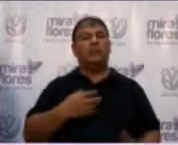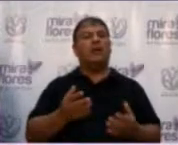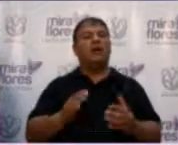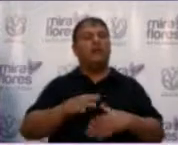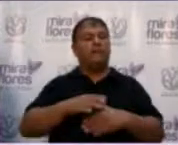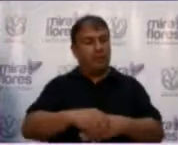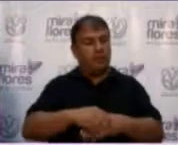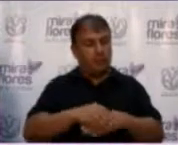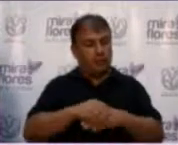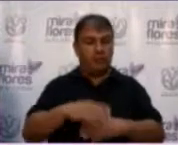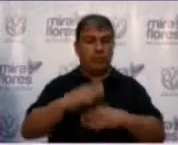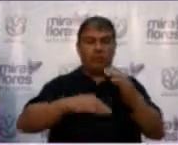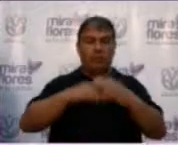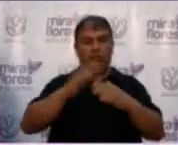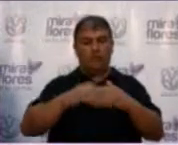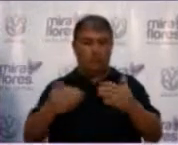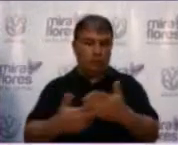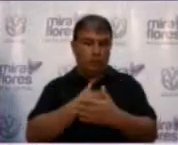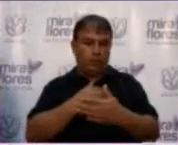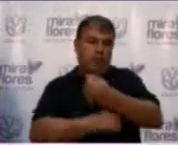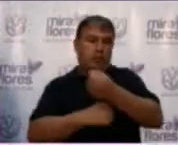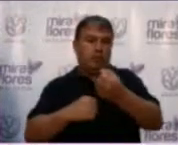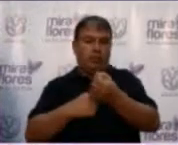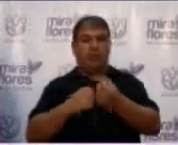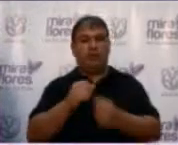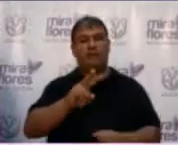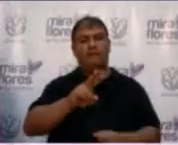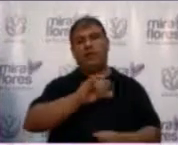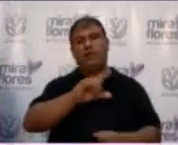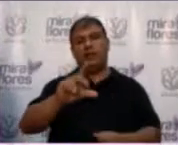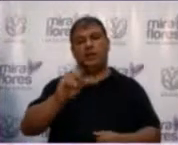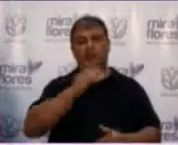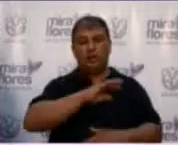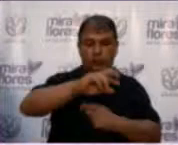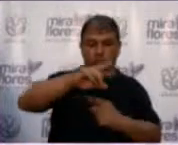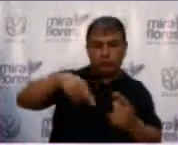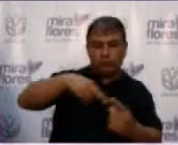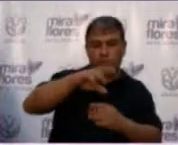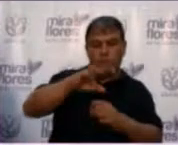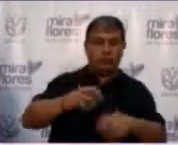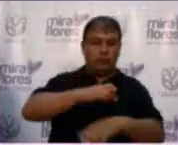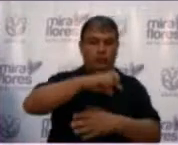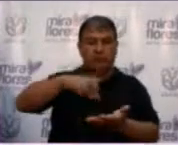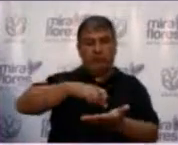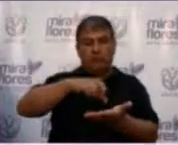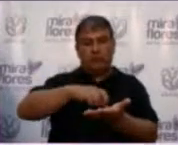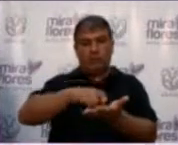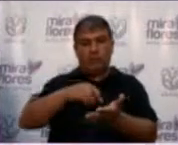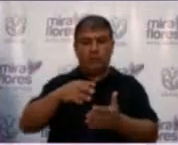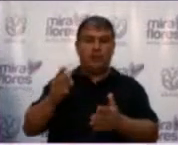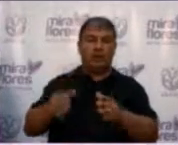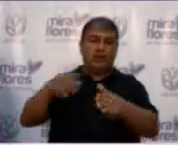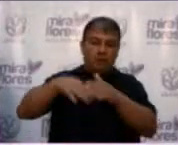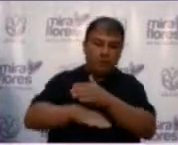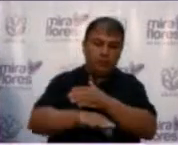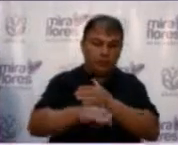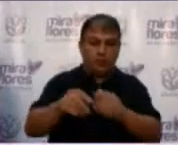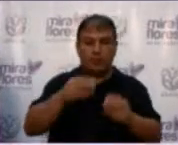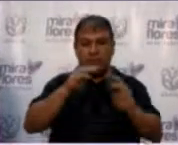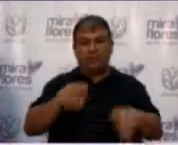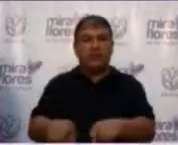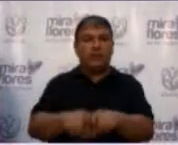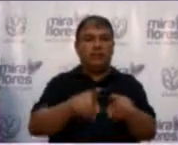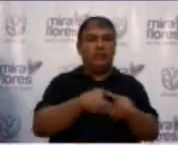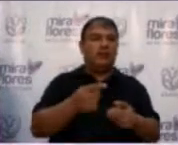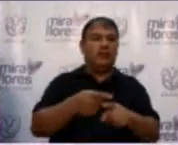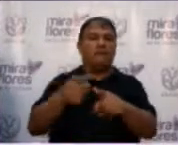para felicitarlo por la construcción del nuevo puente gemelo Villena y todo su entorno, como los parques y el sendero del acantilado,